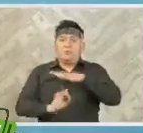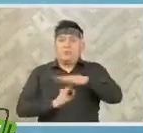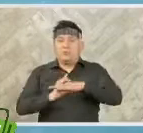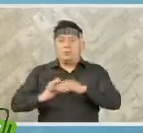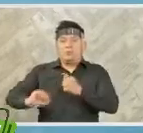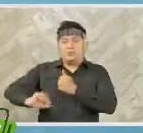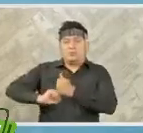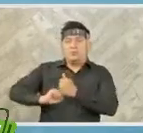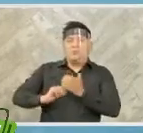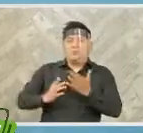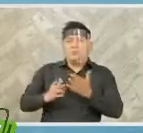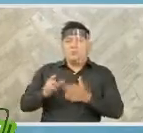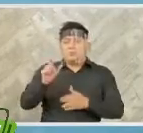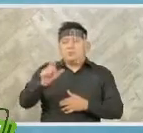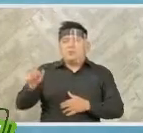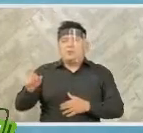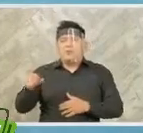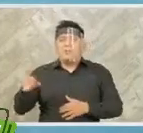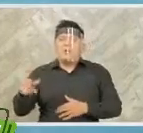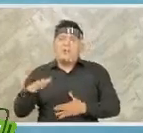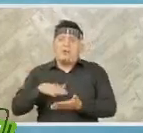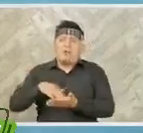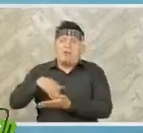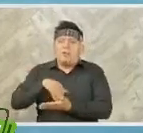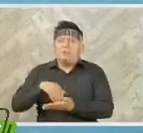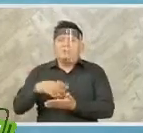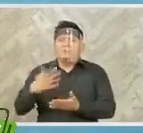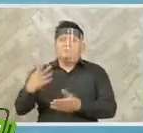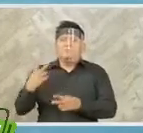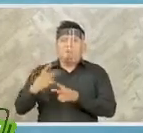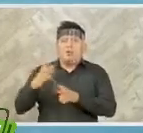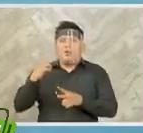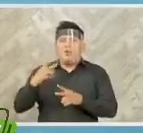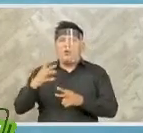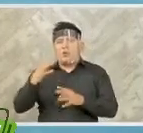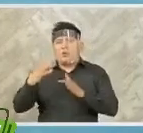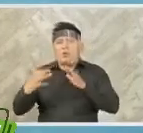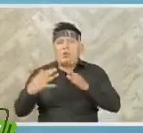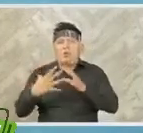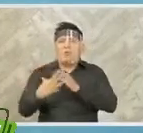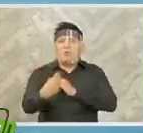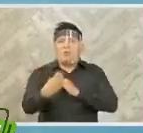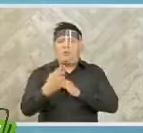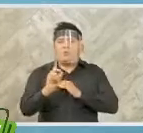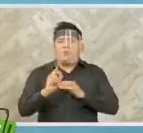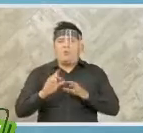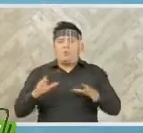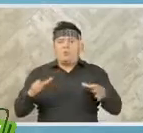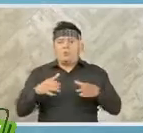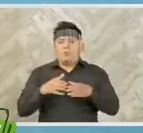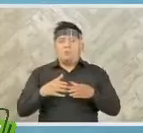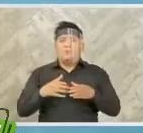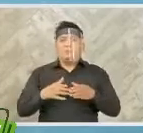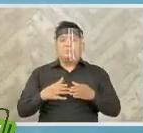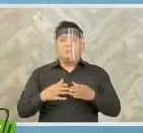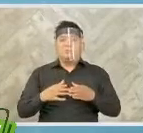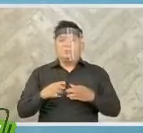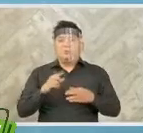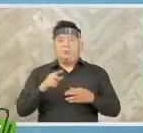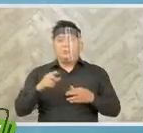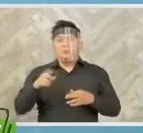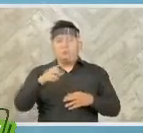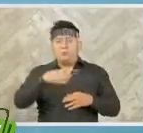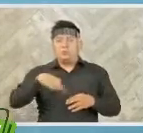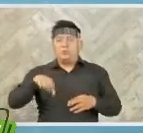no solamente a población víctima, no solamente a población en riesgo de desplazamiento, sino a población migrante, a población retornada, para que todas estas